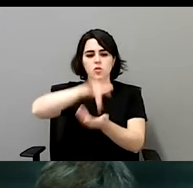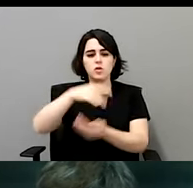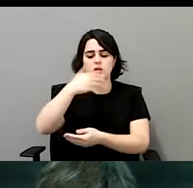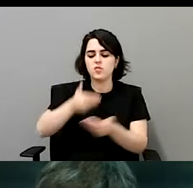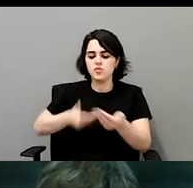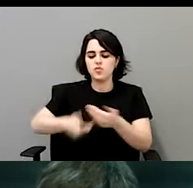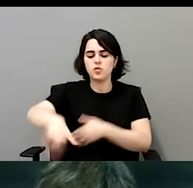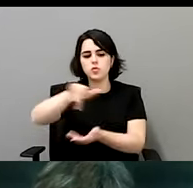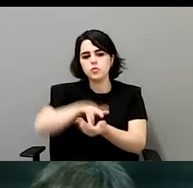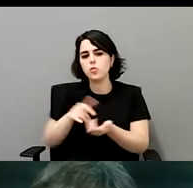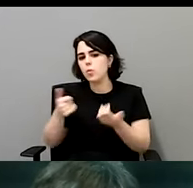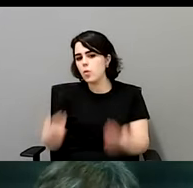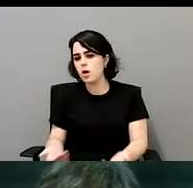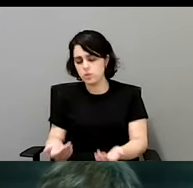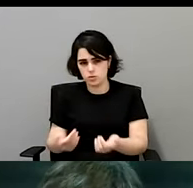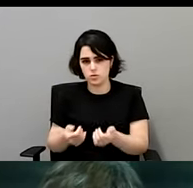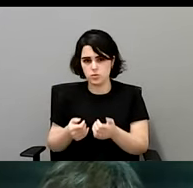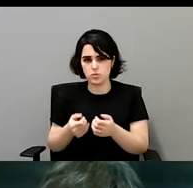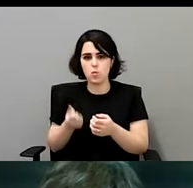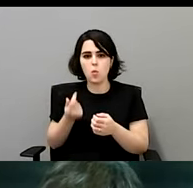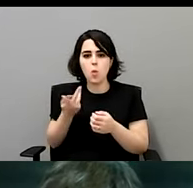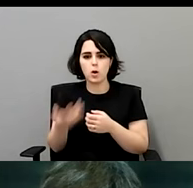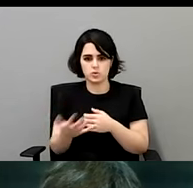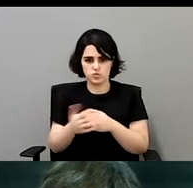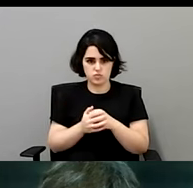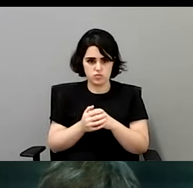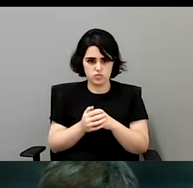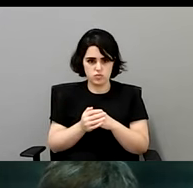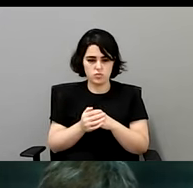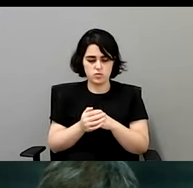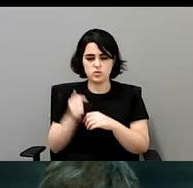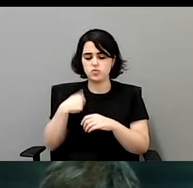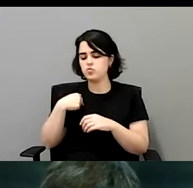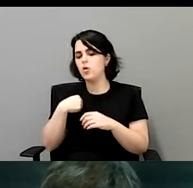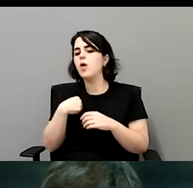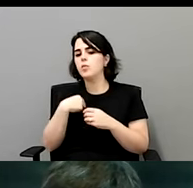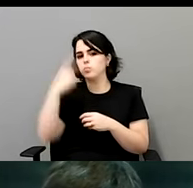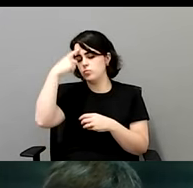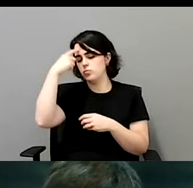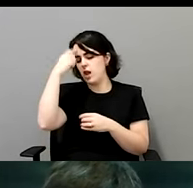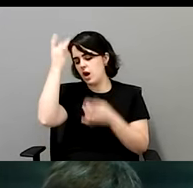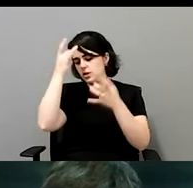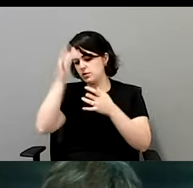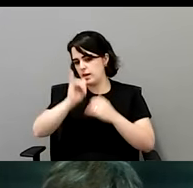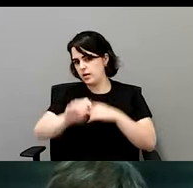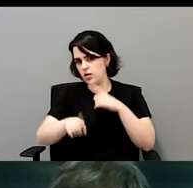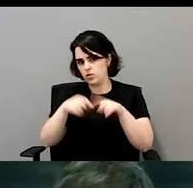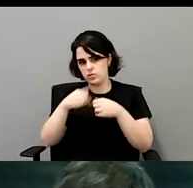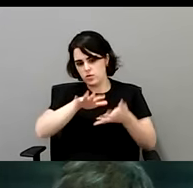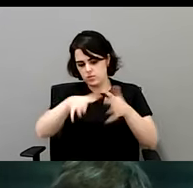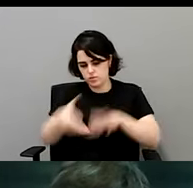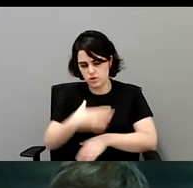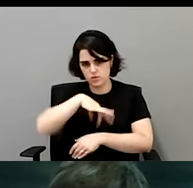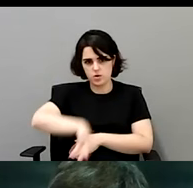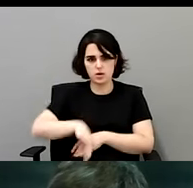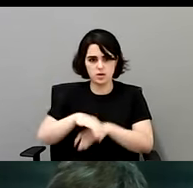lo quiero hacer. ¿Y cuánto? Tengo cerebro para ello. Lo que pasa es que me hace